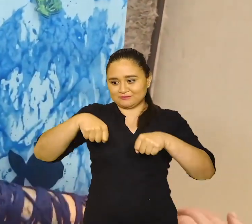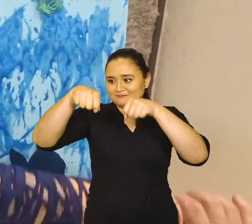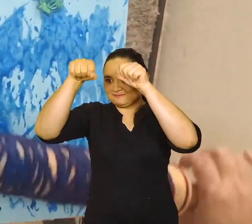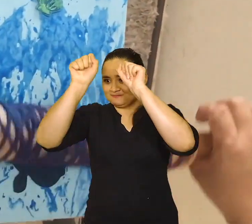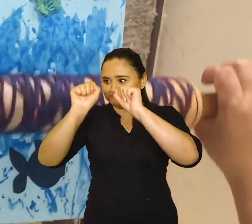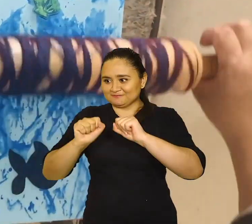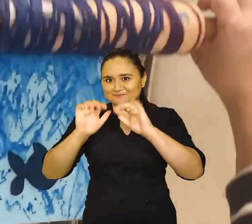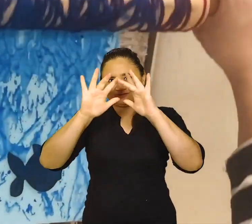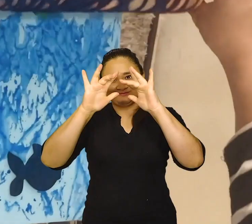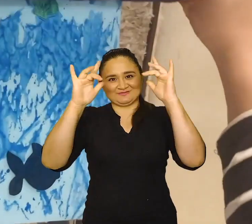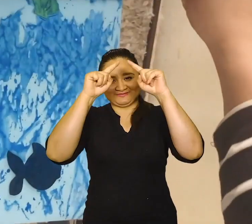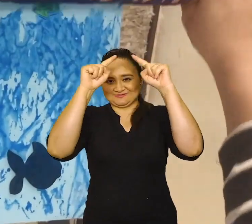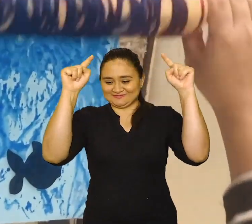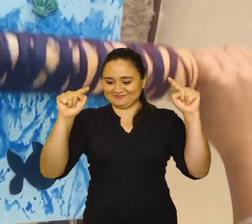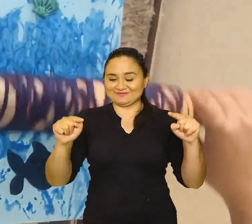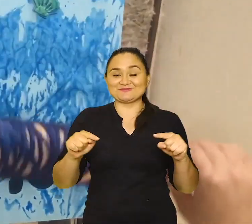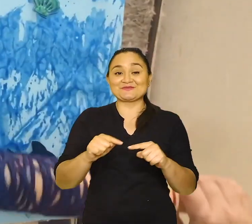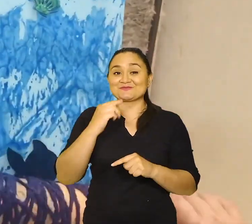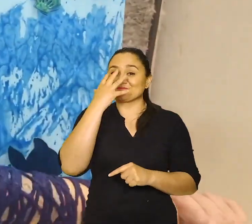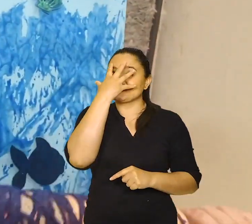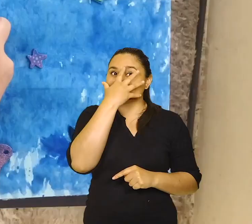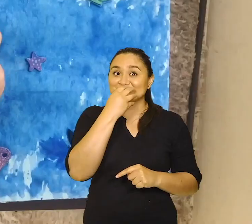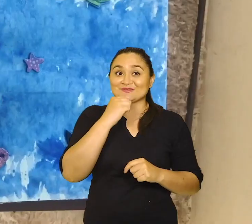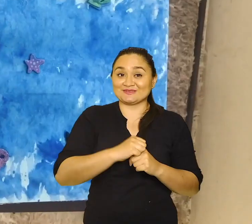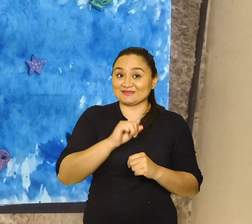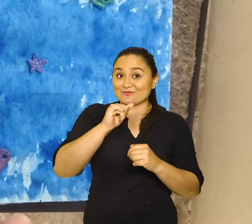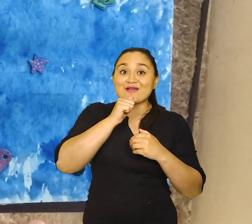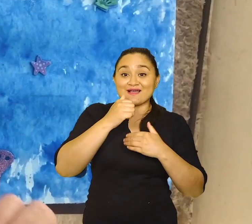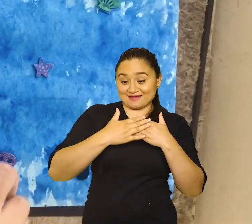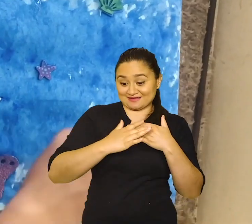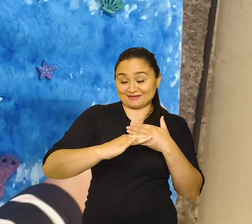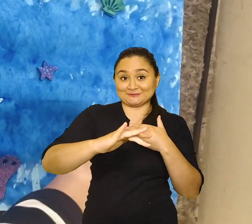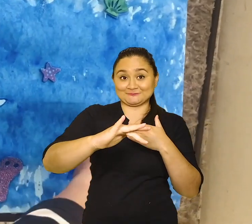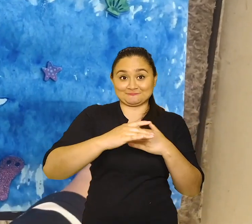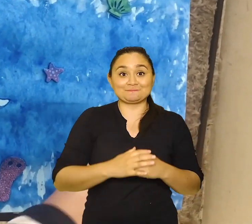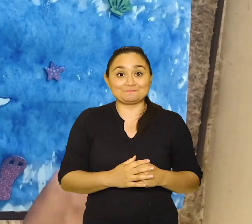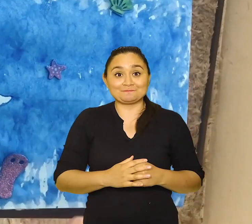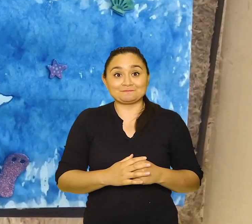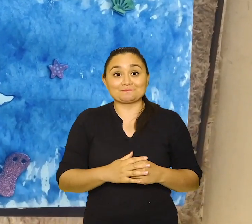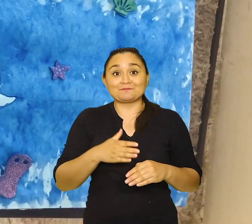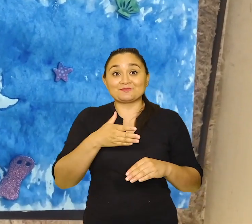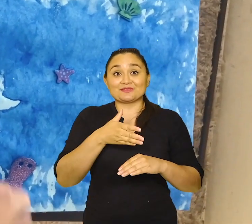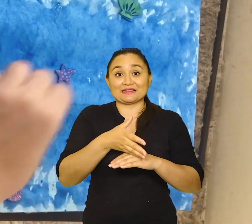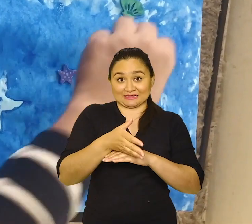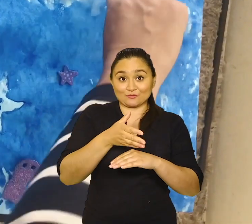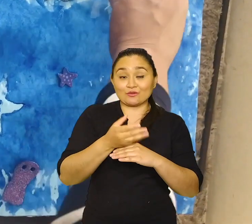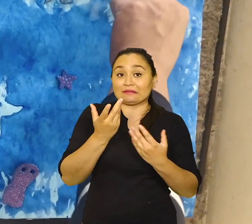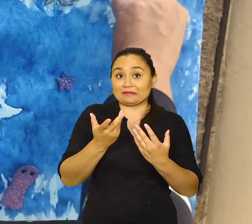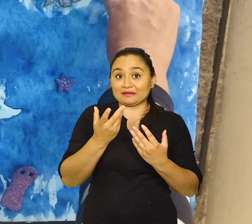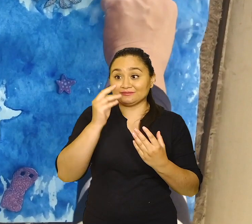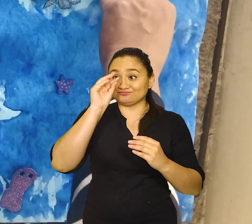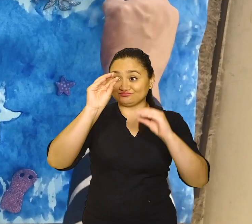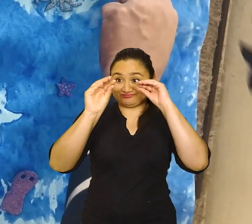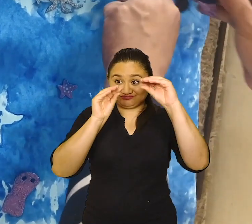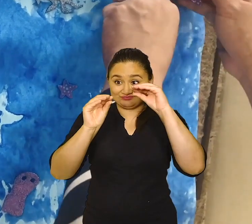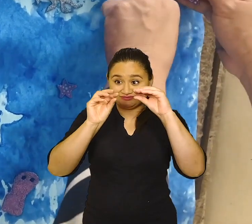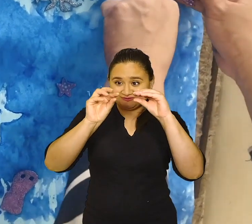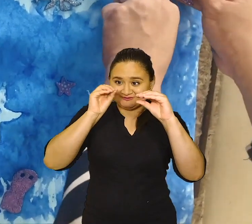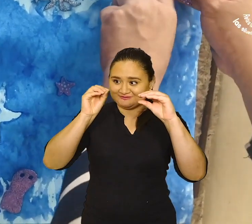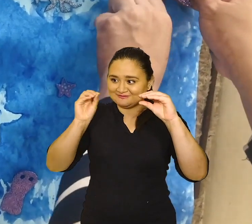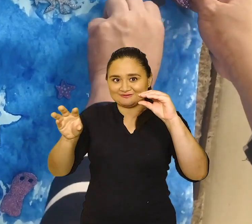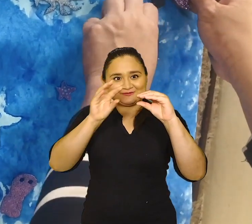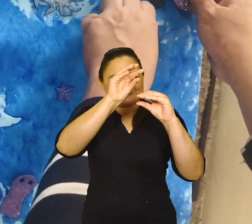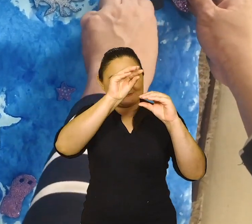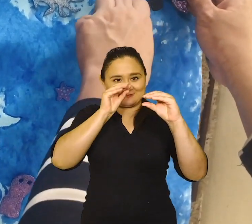nos quede una maravillosa pintura. Procedemos a retirar nuestras siluetas y así nos va quedando